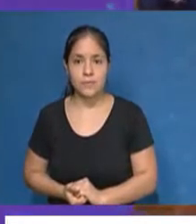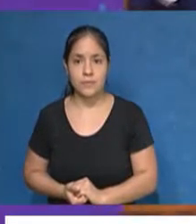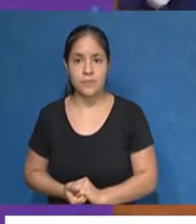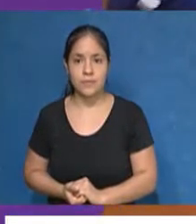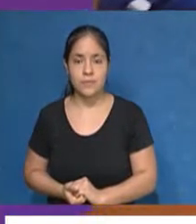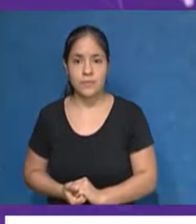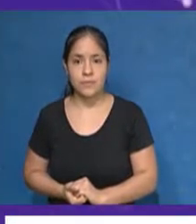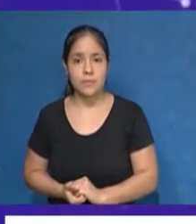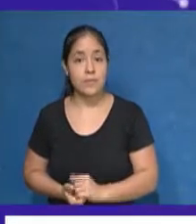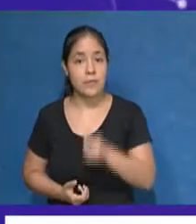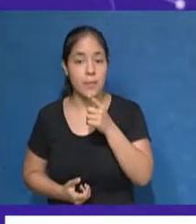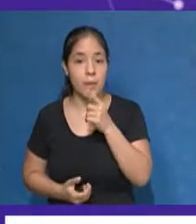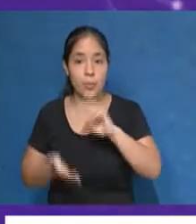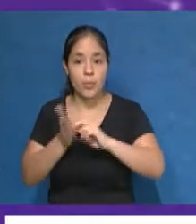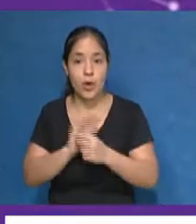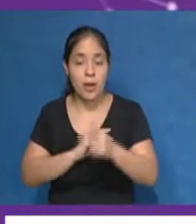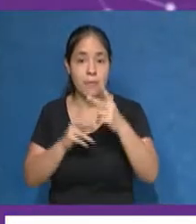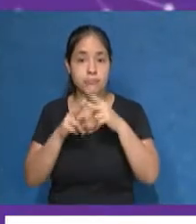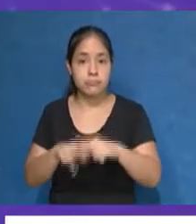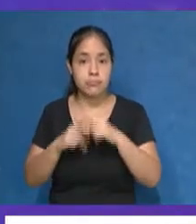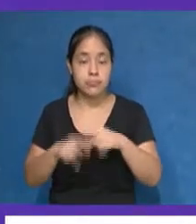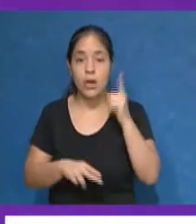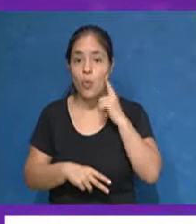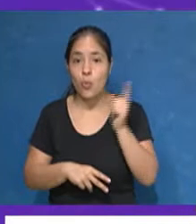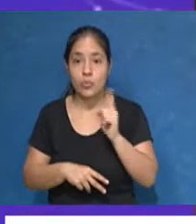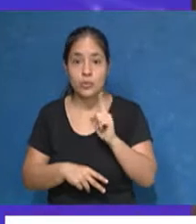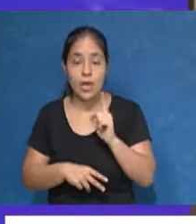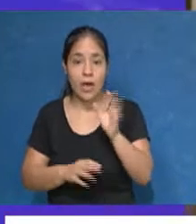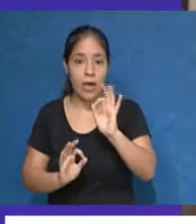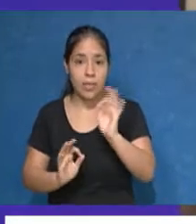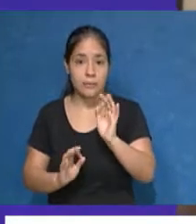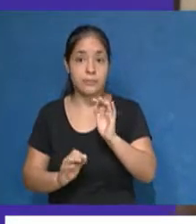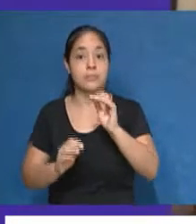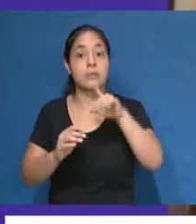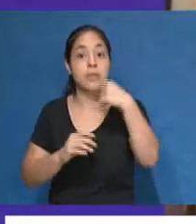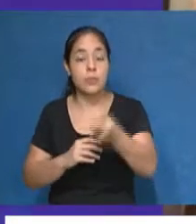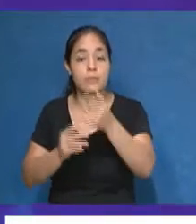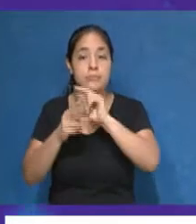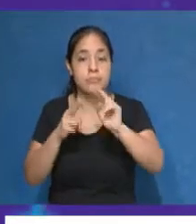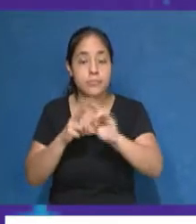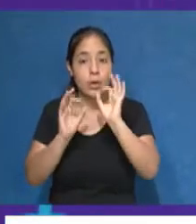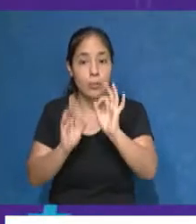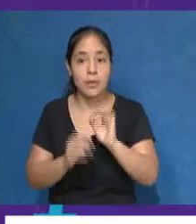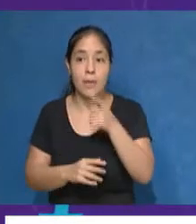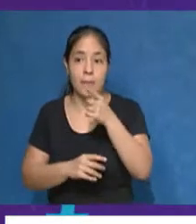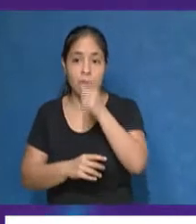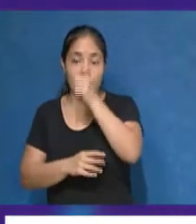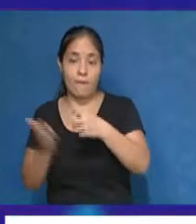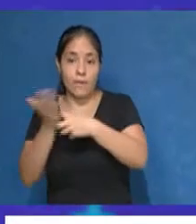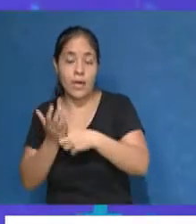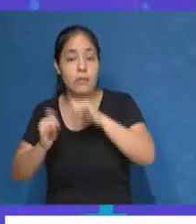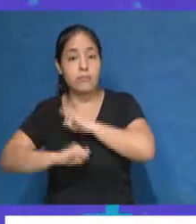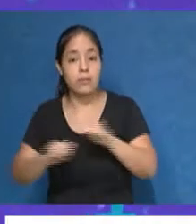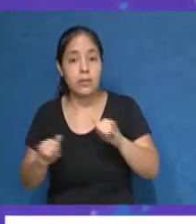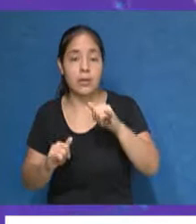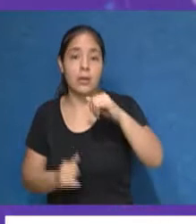A ver si podemos mejorar la recepción de tu audio, Sebastián. Lo que estábamos escuchando era la exposición que hacía el fiscal